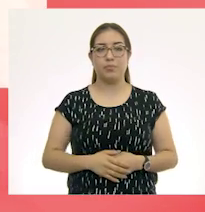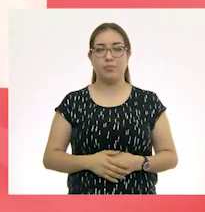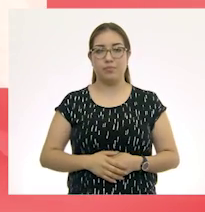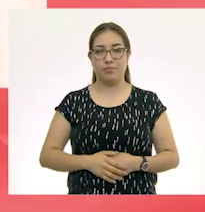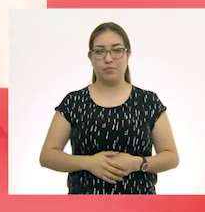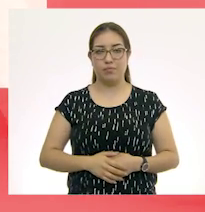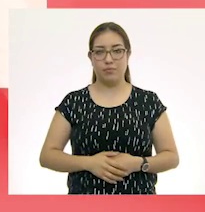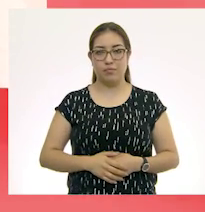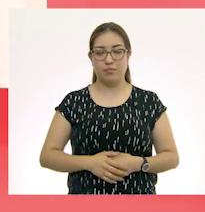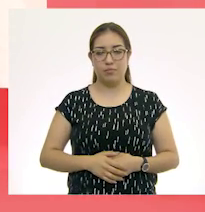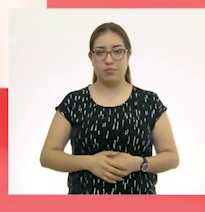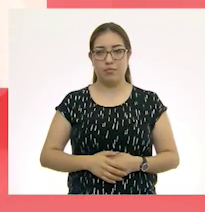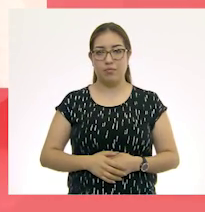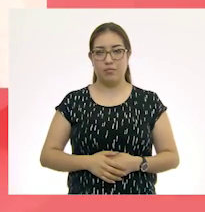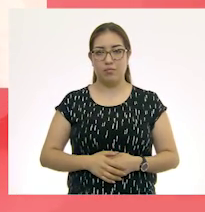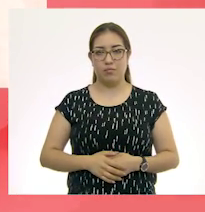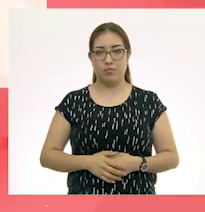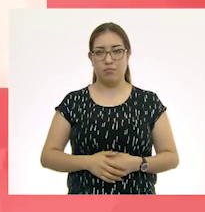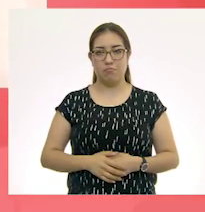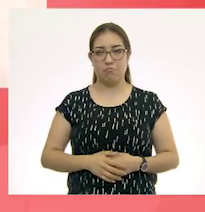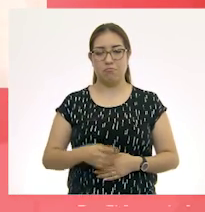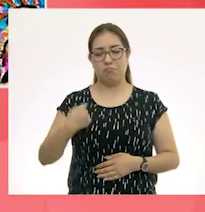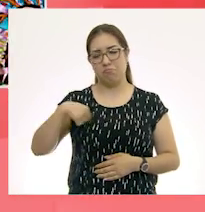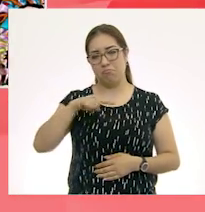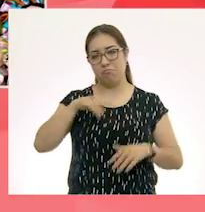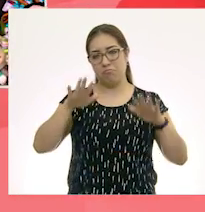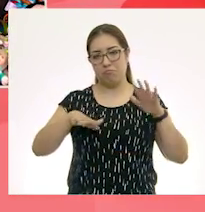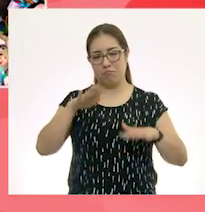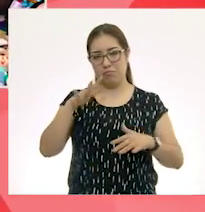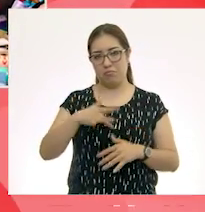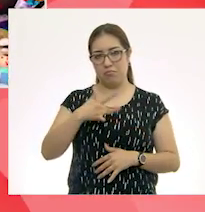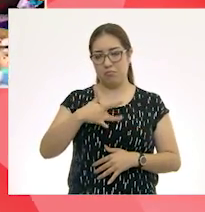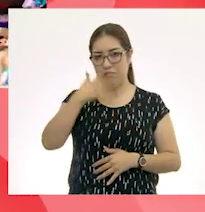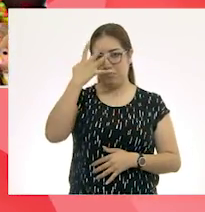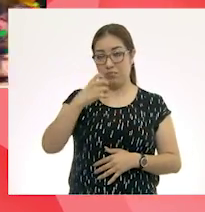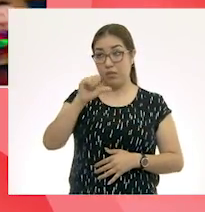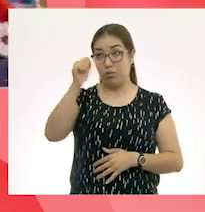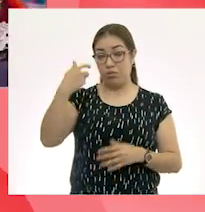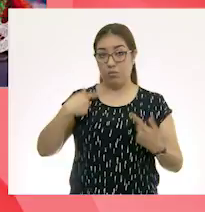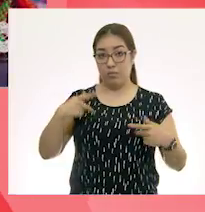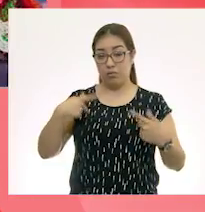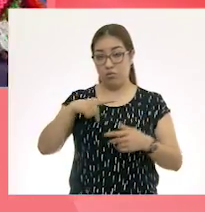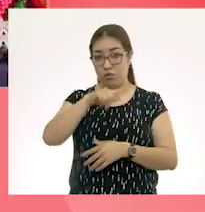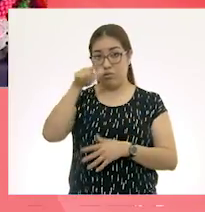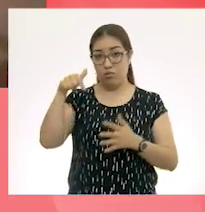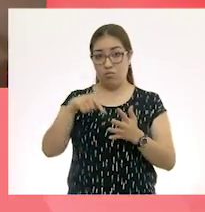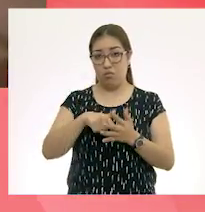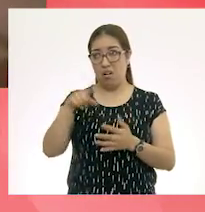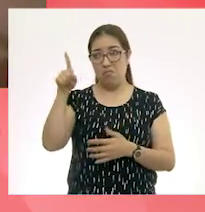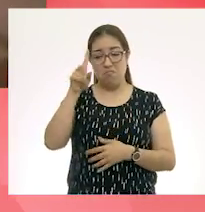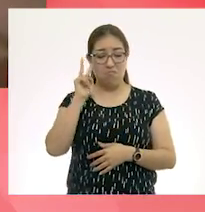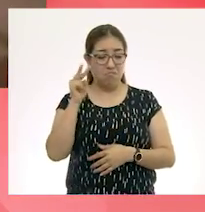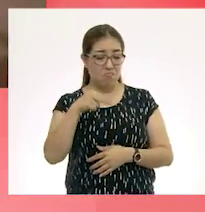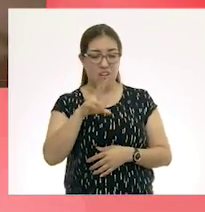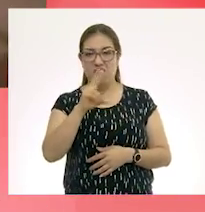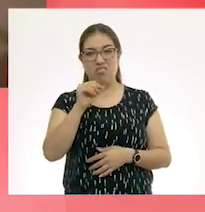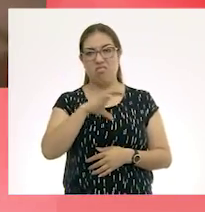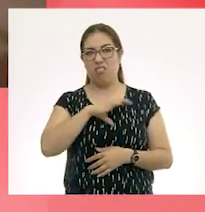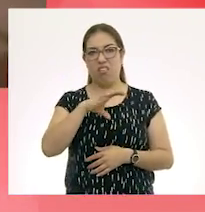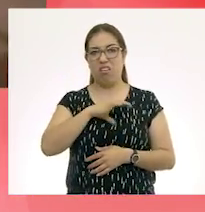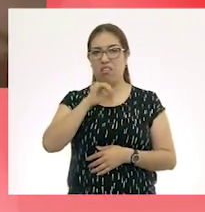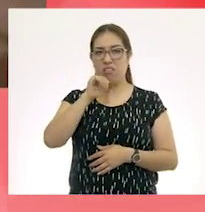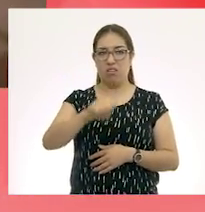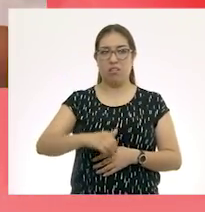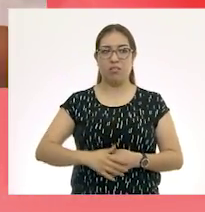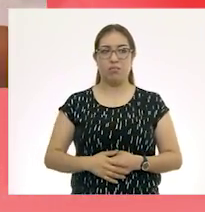dan chadi nunca hodin sente he porque ya se da ya ambos que doncho ne shika que numara ya